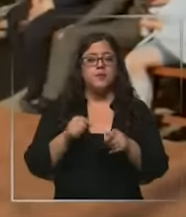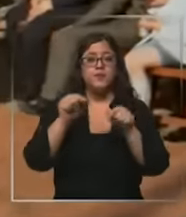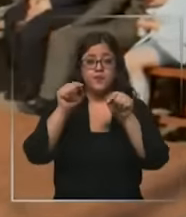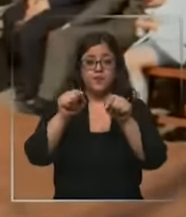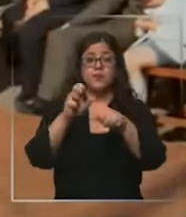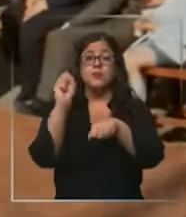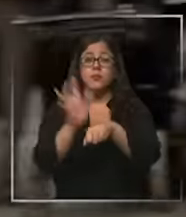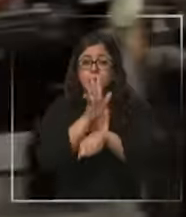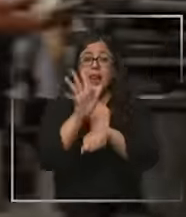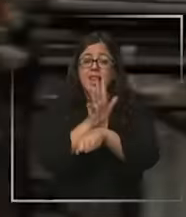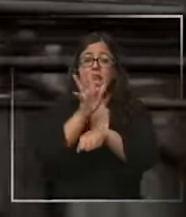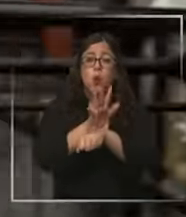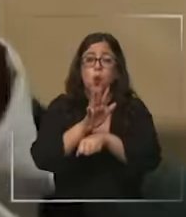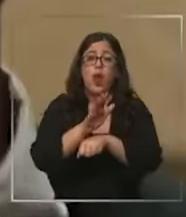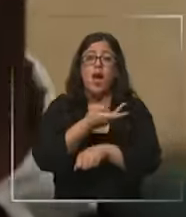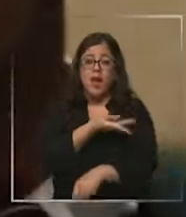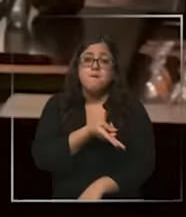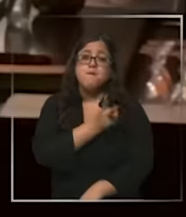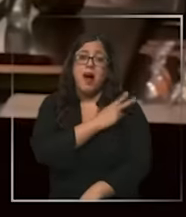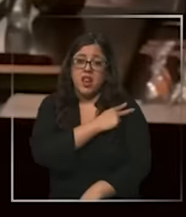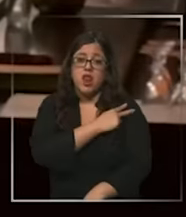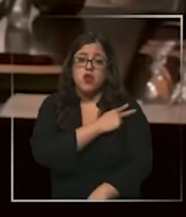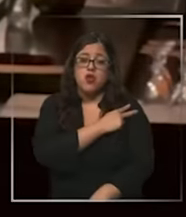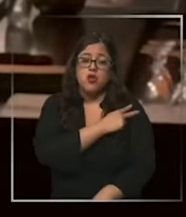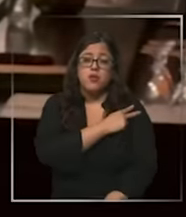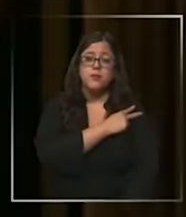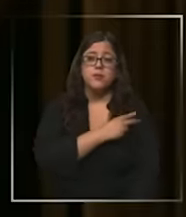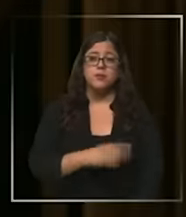Escenas y acordes de la película El Padrino.